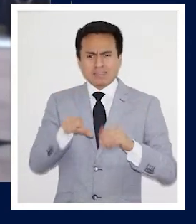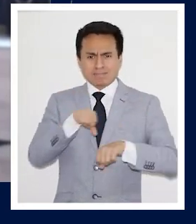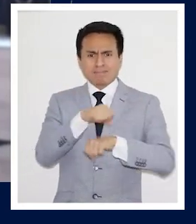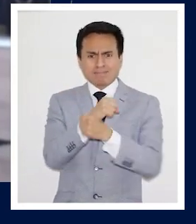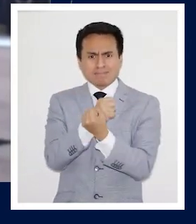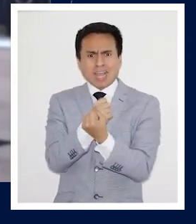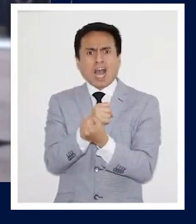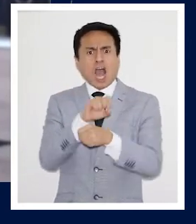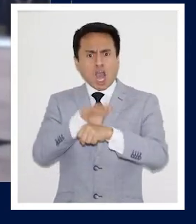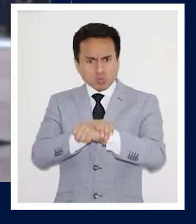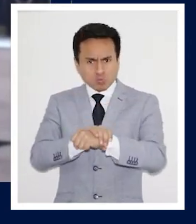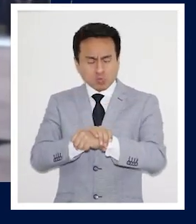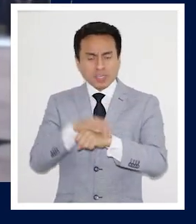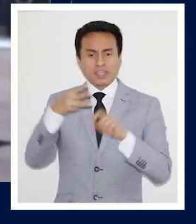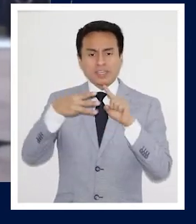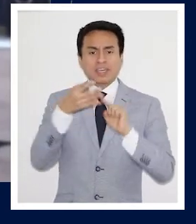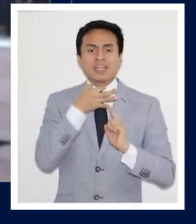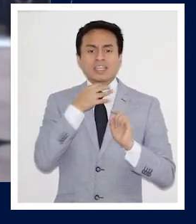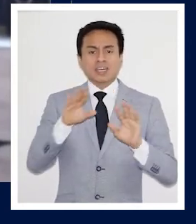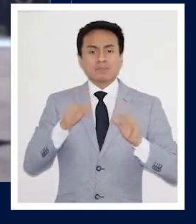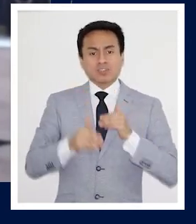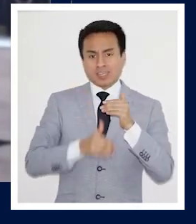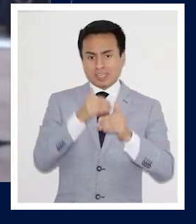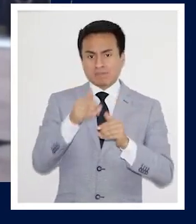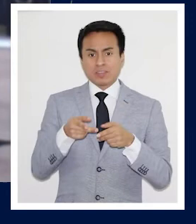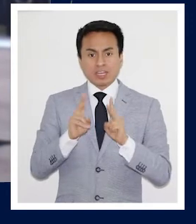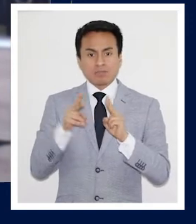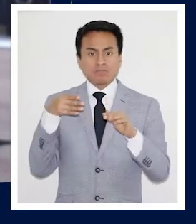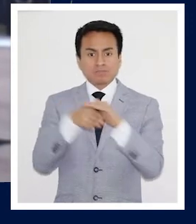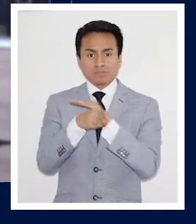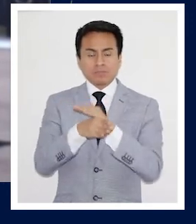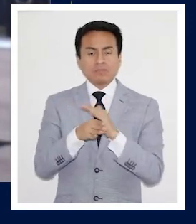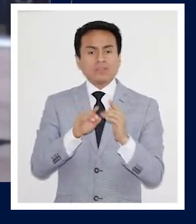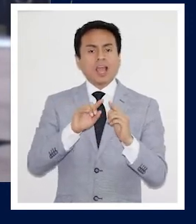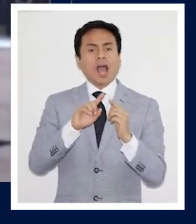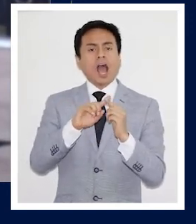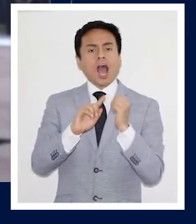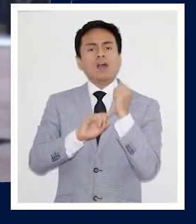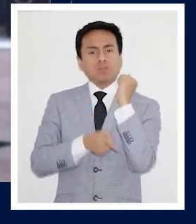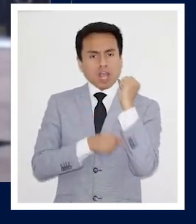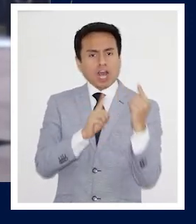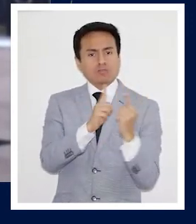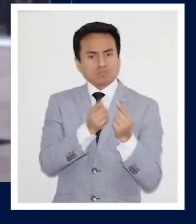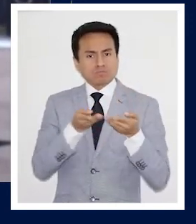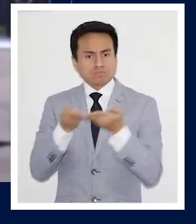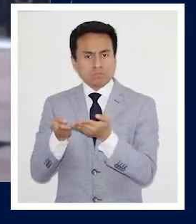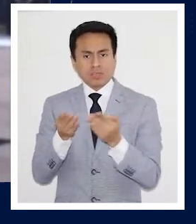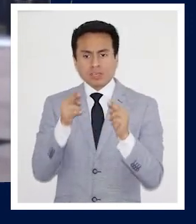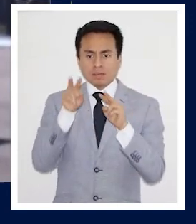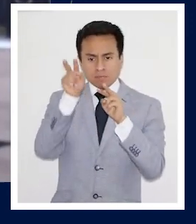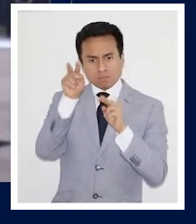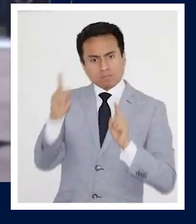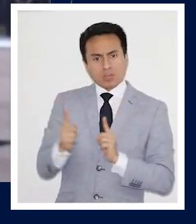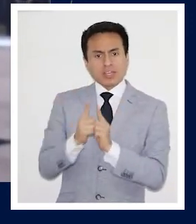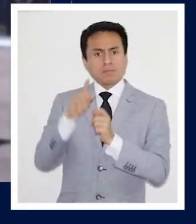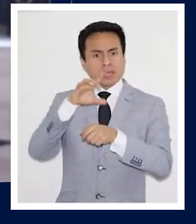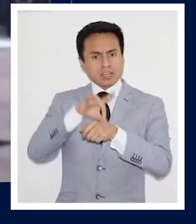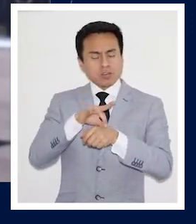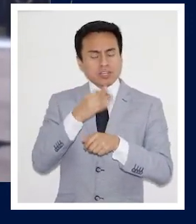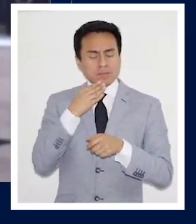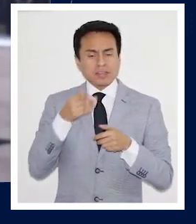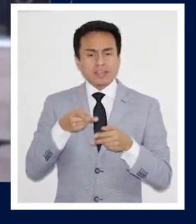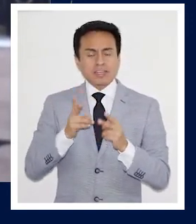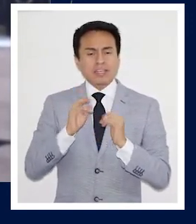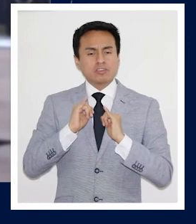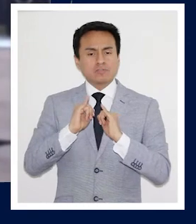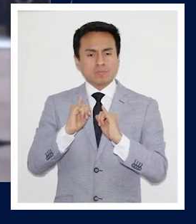personas detenidas, destacan tres garantías procesales: el derecho de acceso a un abogado, el derecho a ser visto por un médico y